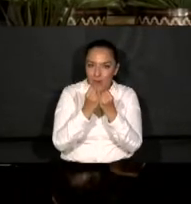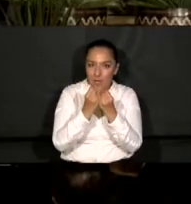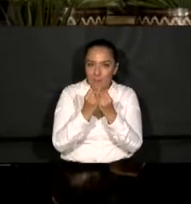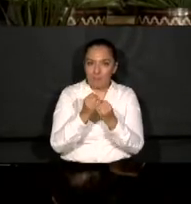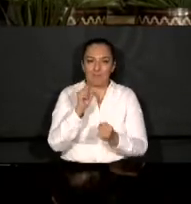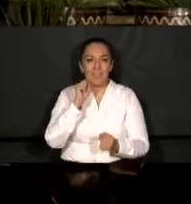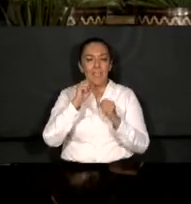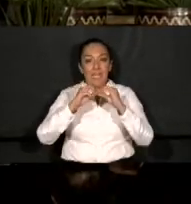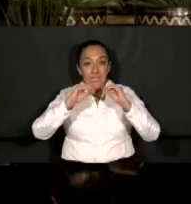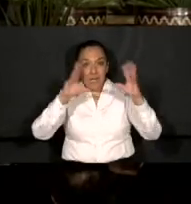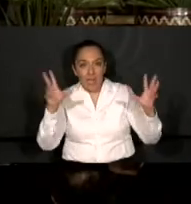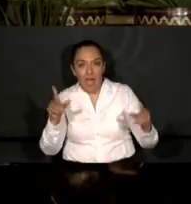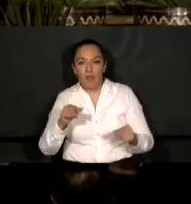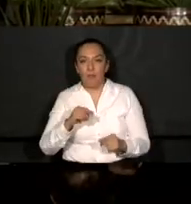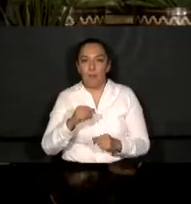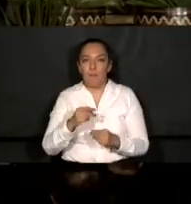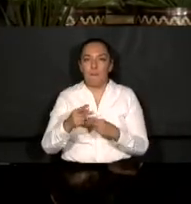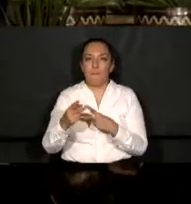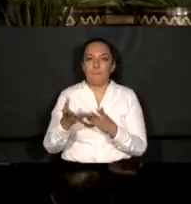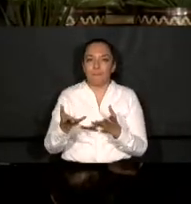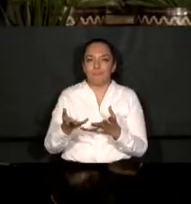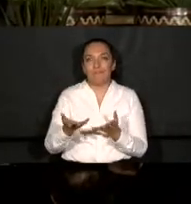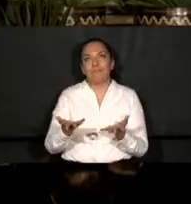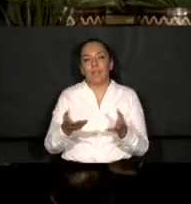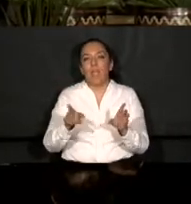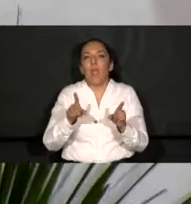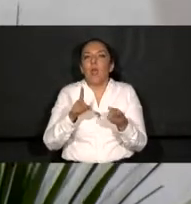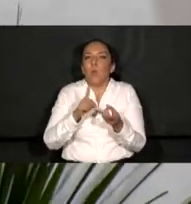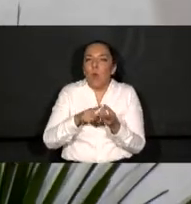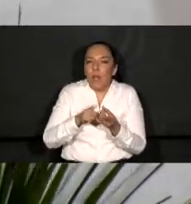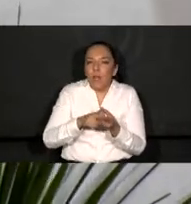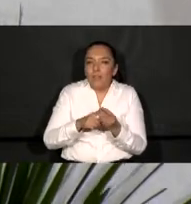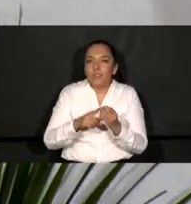vuelta a la entidad las estancias infantiles.